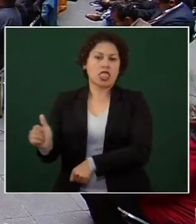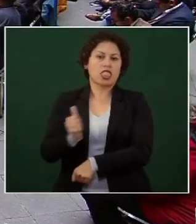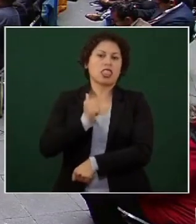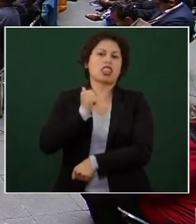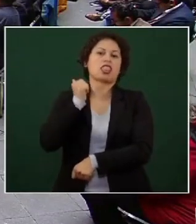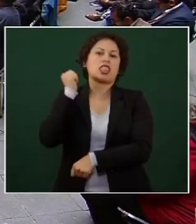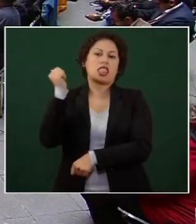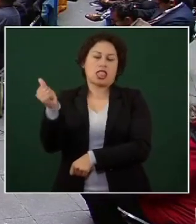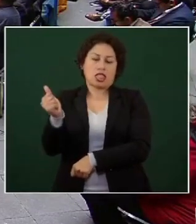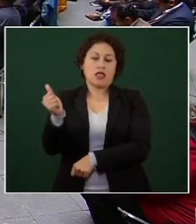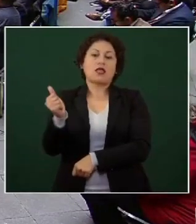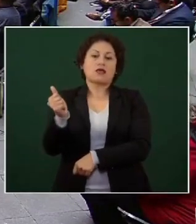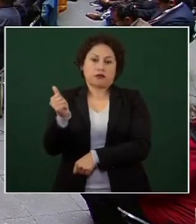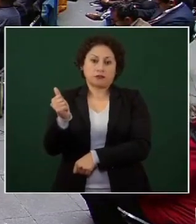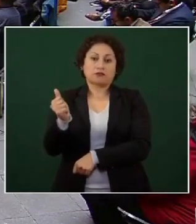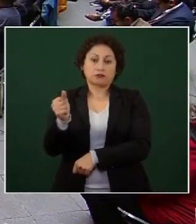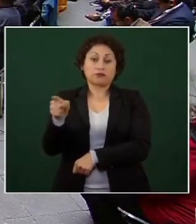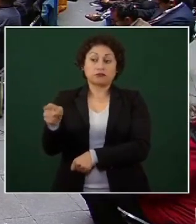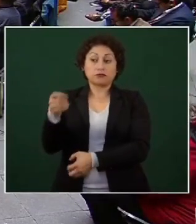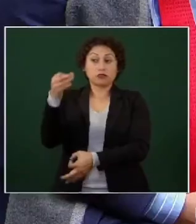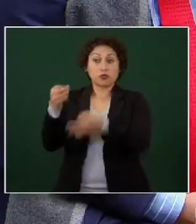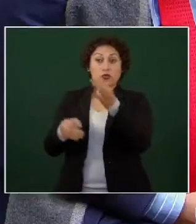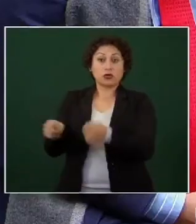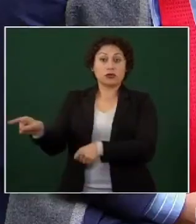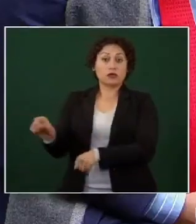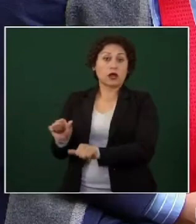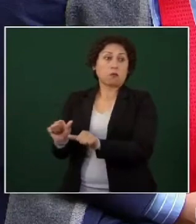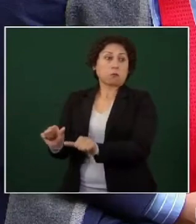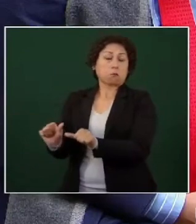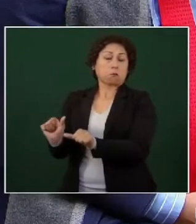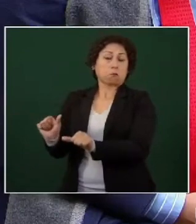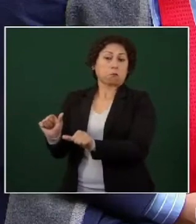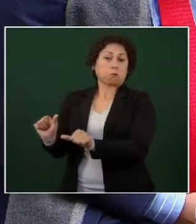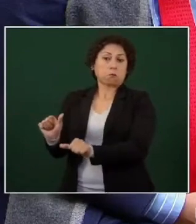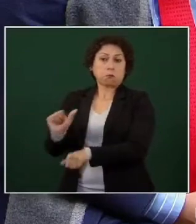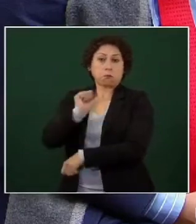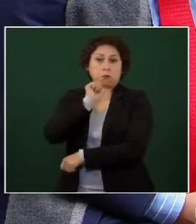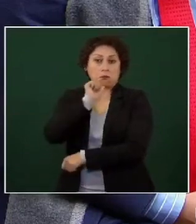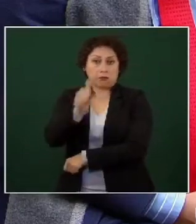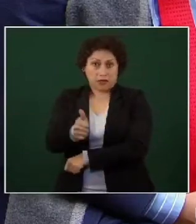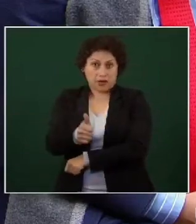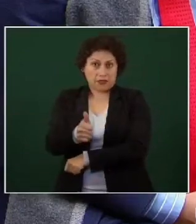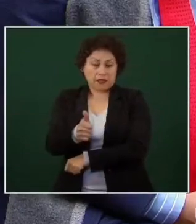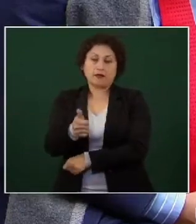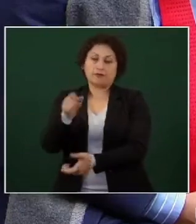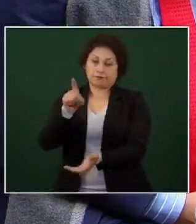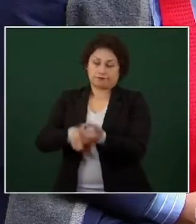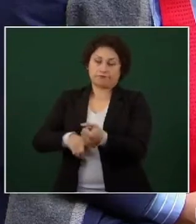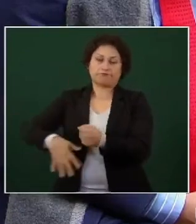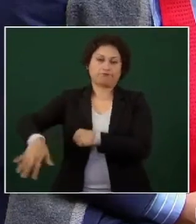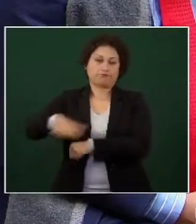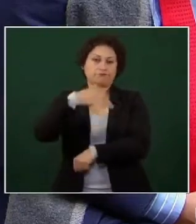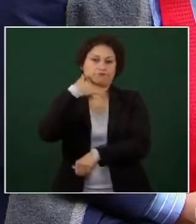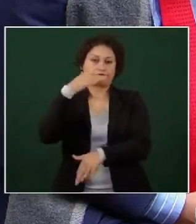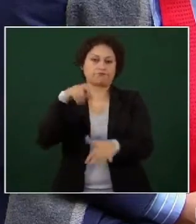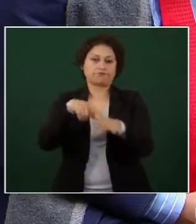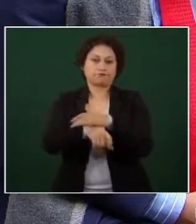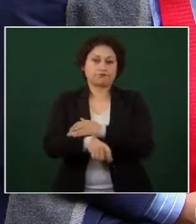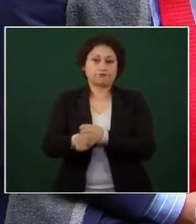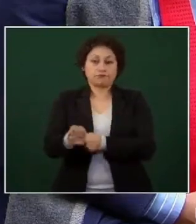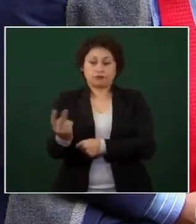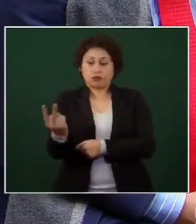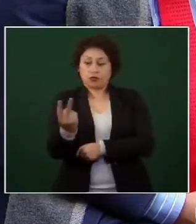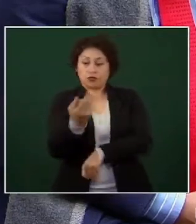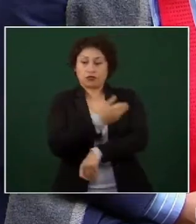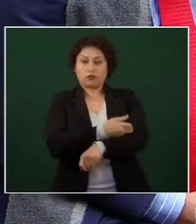secuestrando prácticamente el poder judicial en el estado de Jalisco, y debido a la corrupción ejercida, esta familia también, no